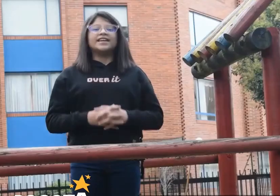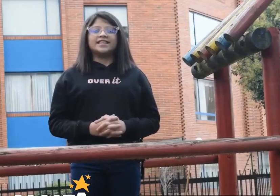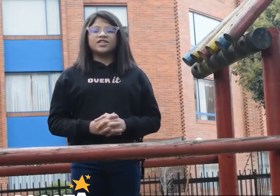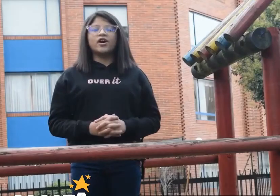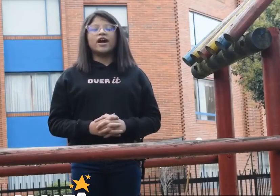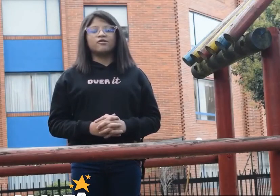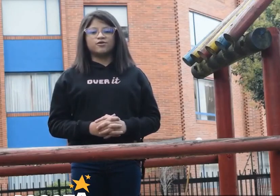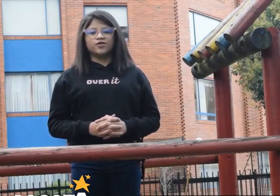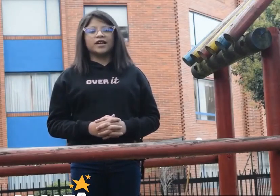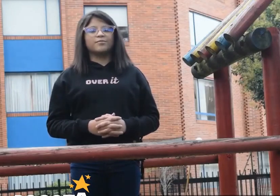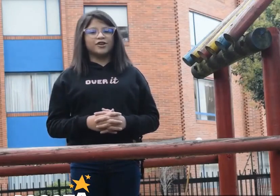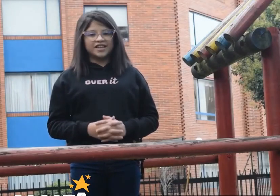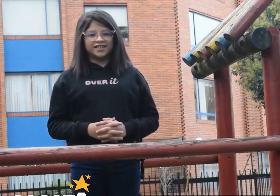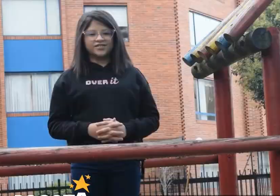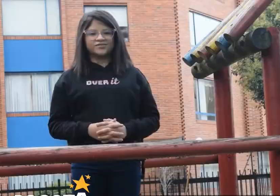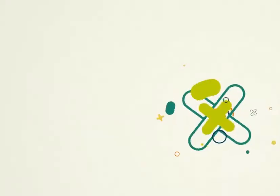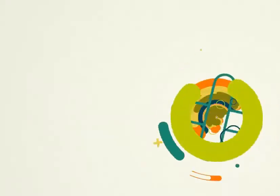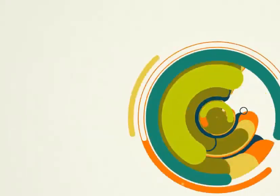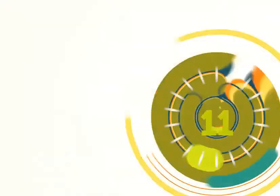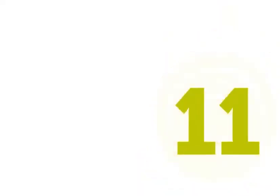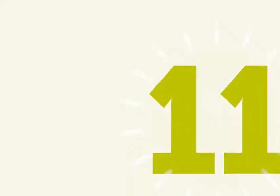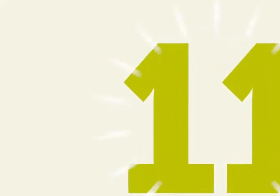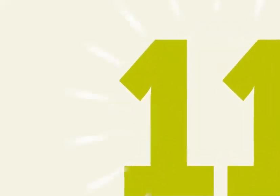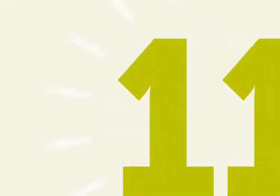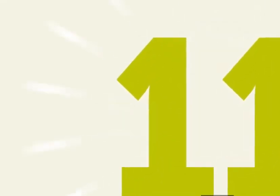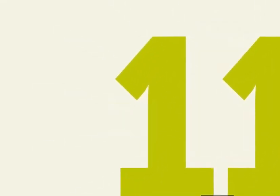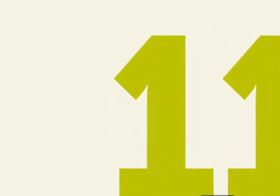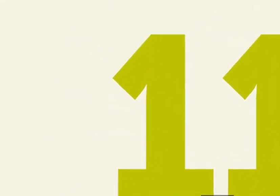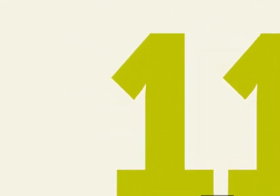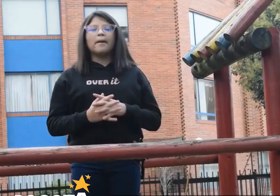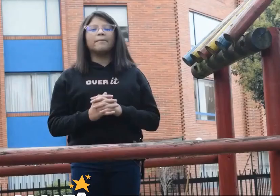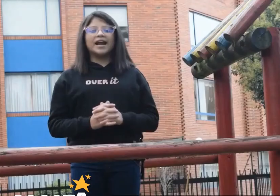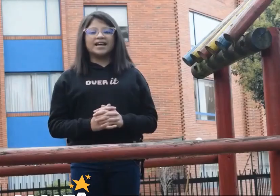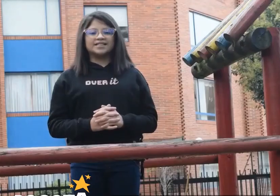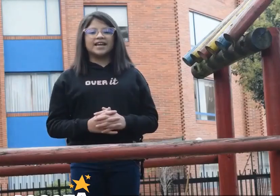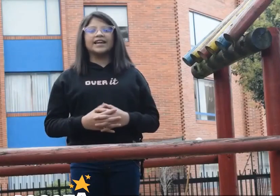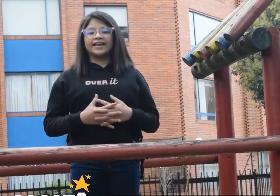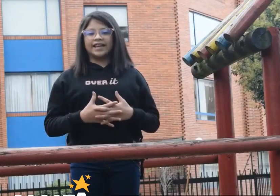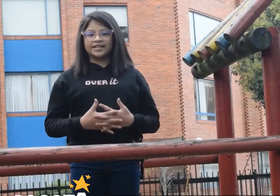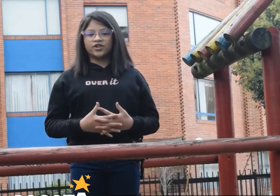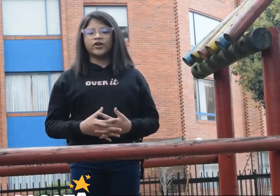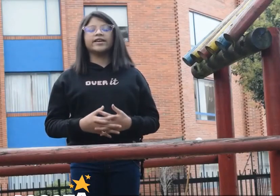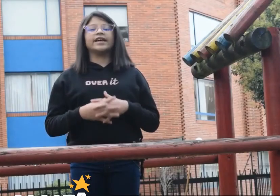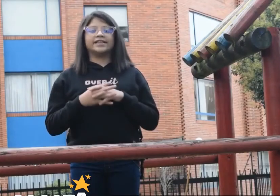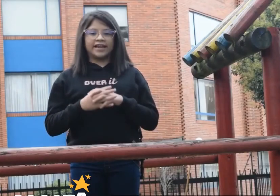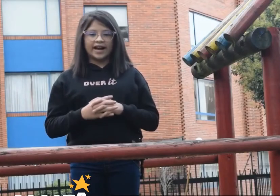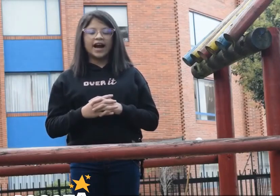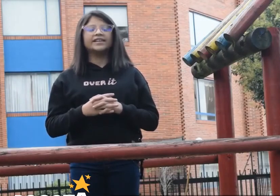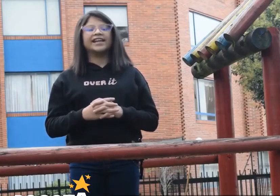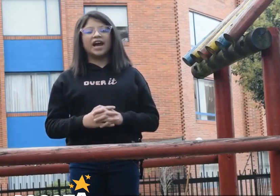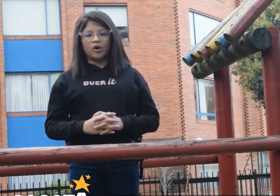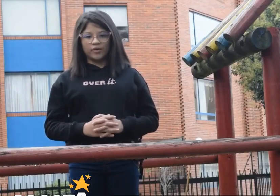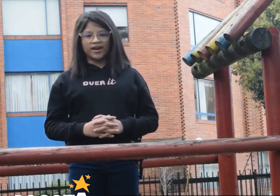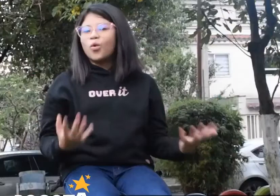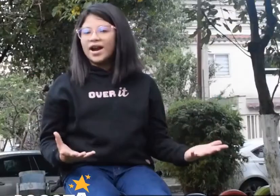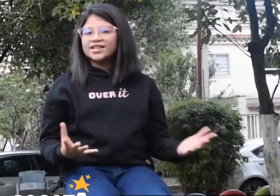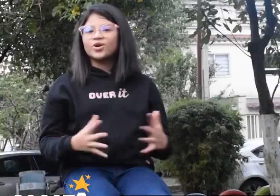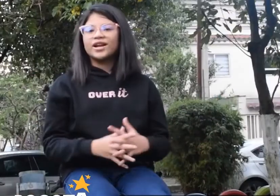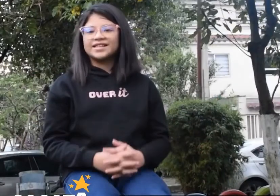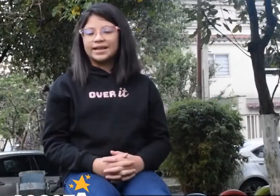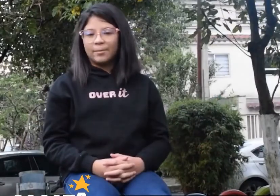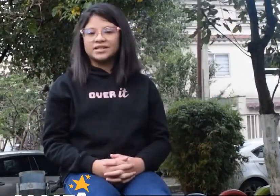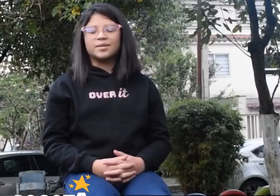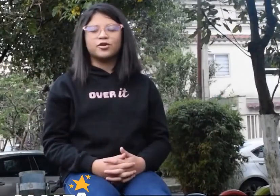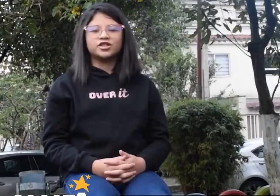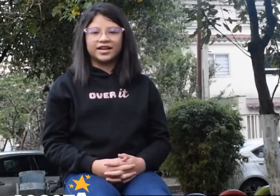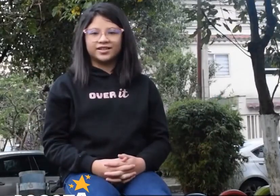10. Inicio de ejecución del proyecto. 11. Balance, liquidación y entrega de la obra. ¿Cuáles son